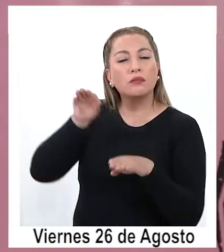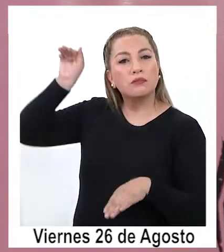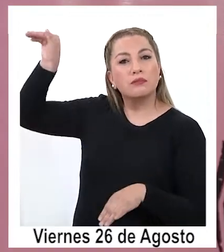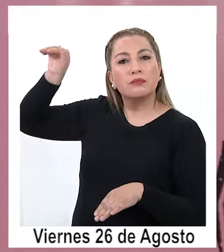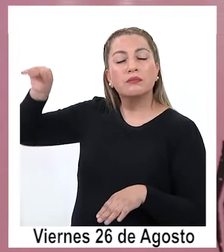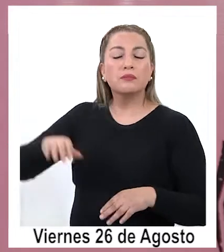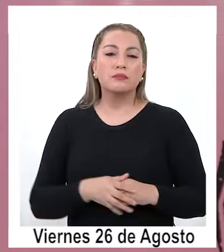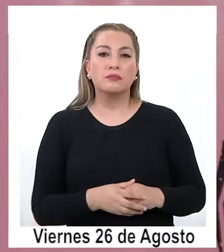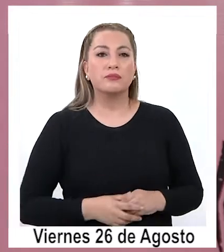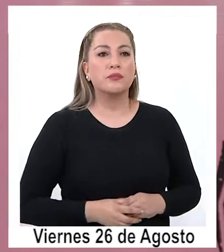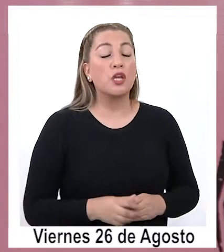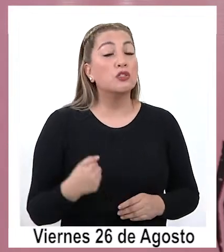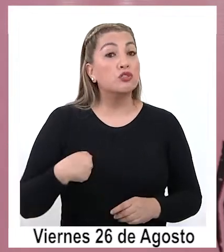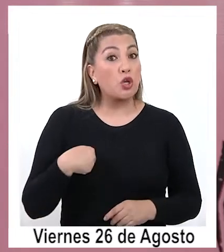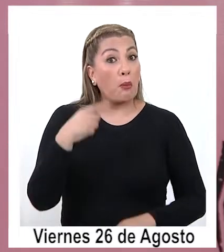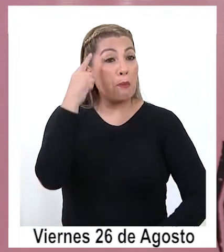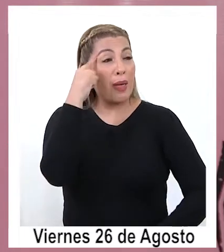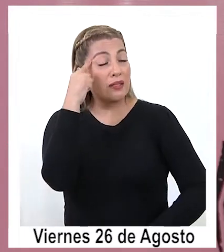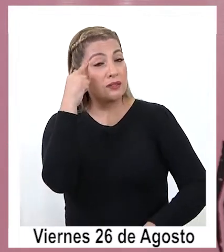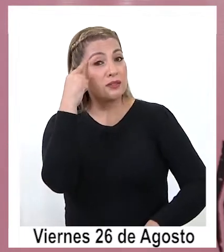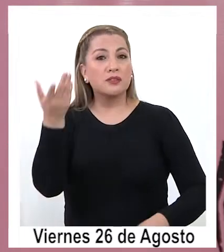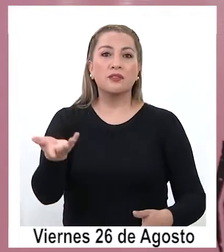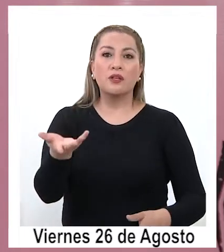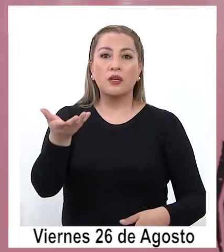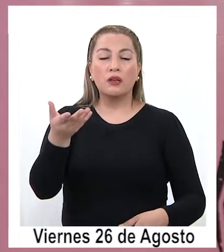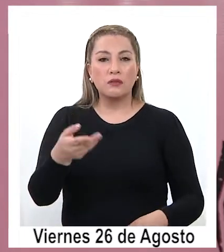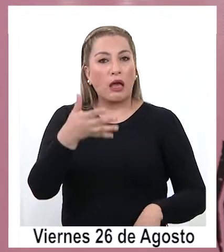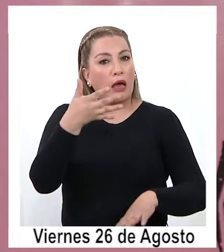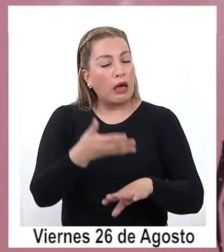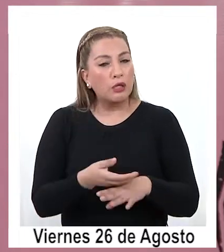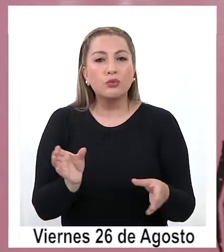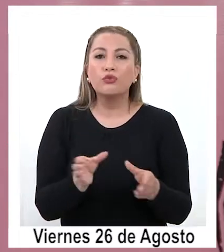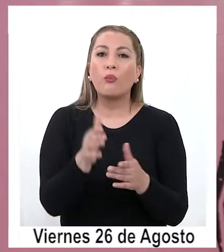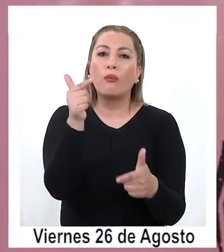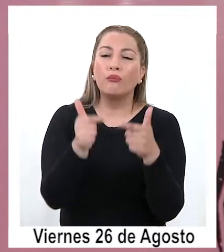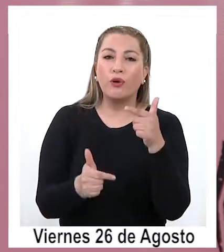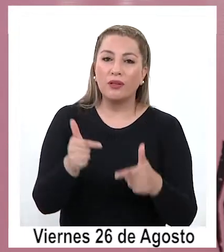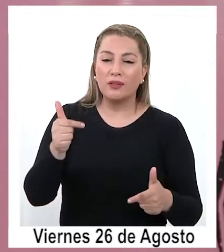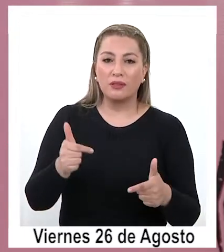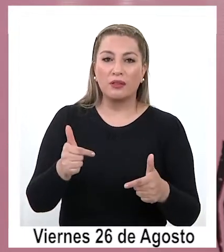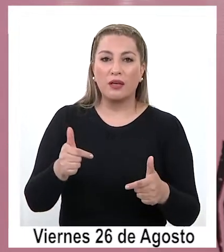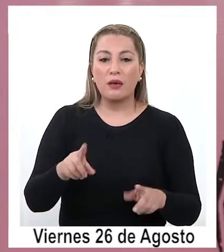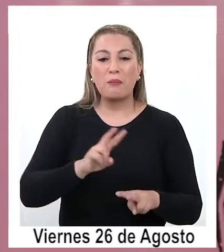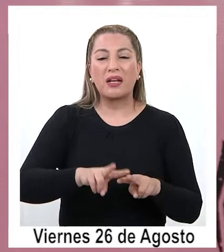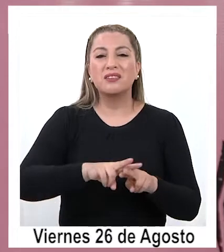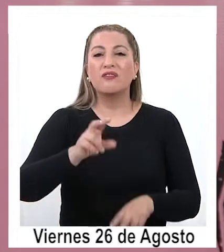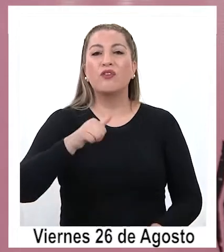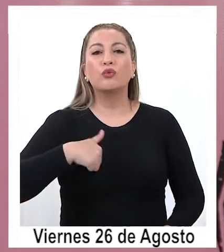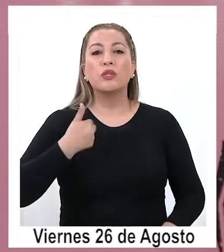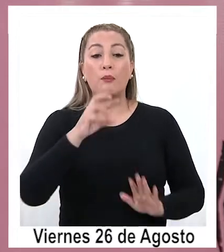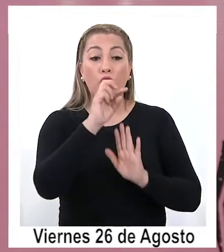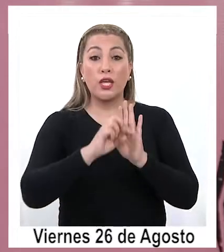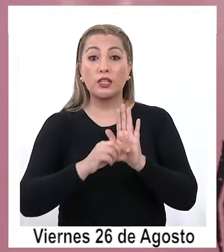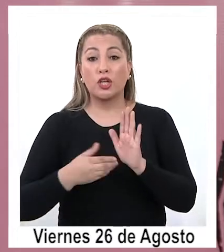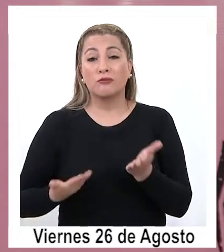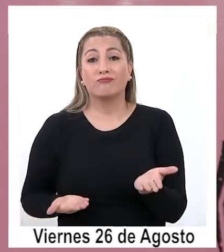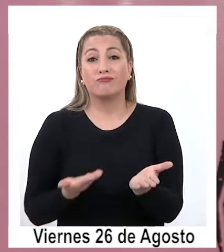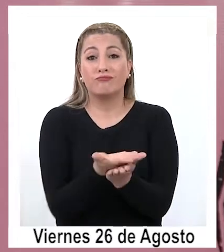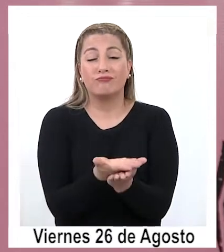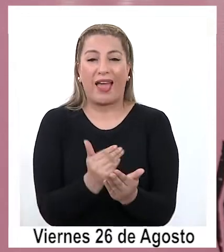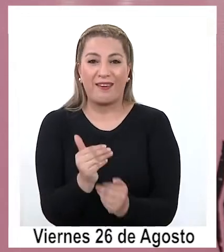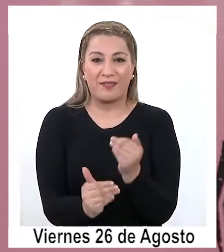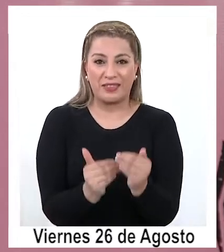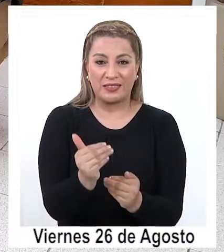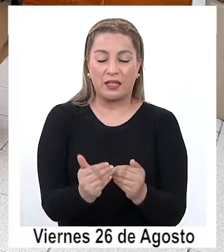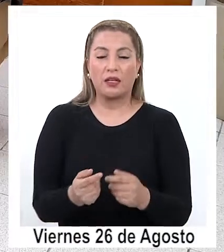que hoy día estamos en un excelente escenario político en cuanto a las voluntades para sacar adelante esos proyectos yo tuve la